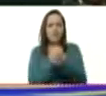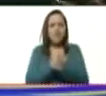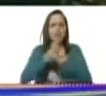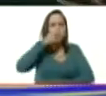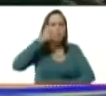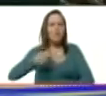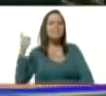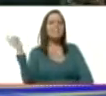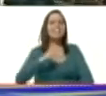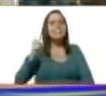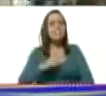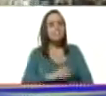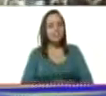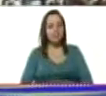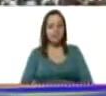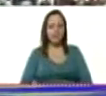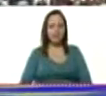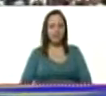venezolano necesita.